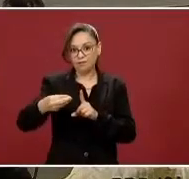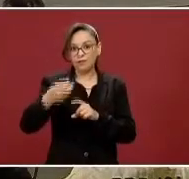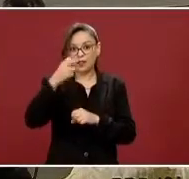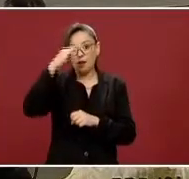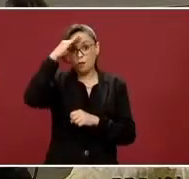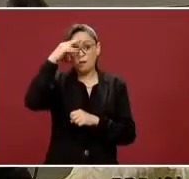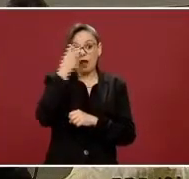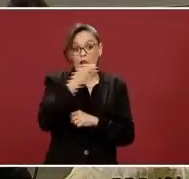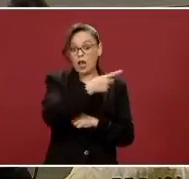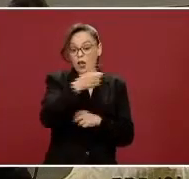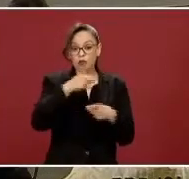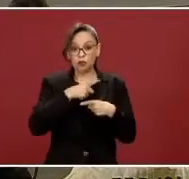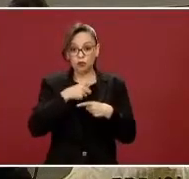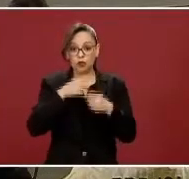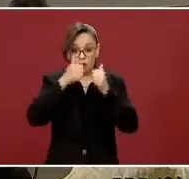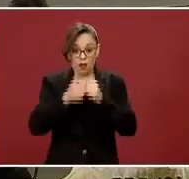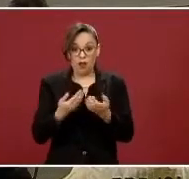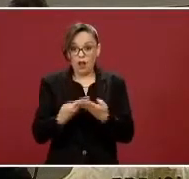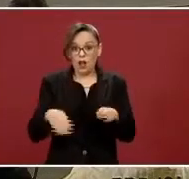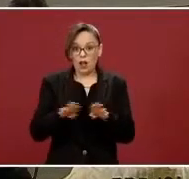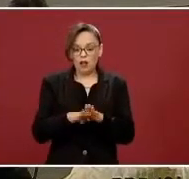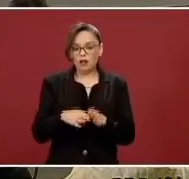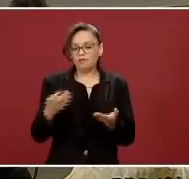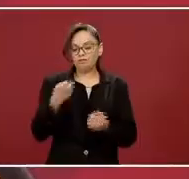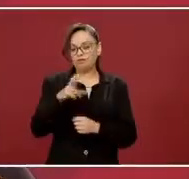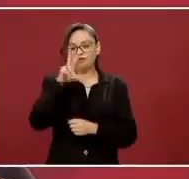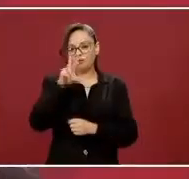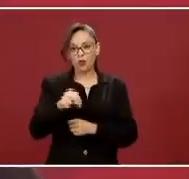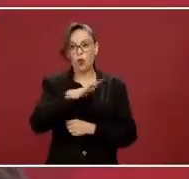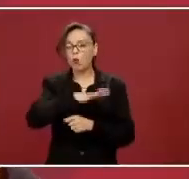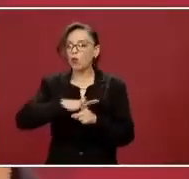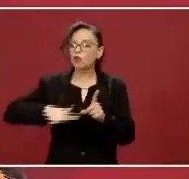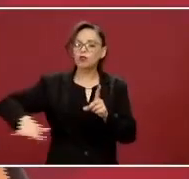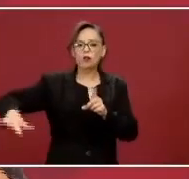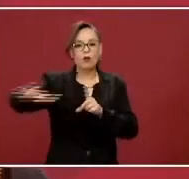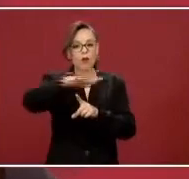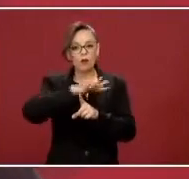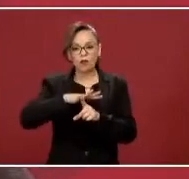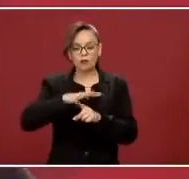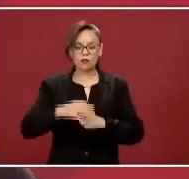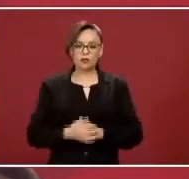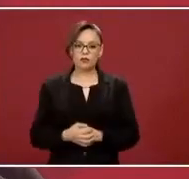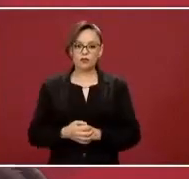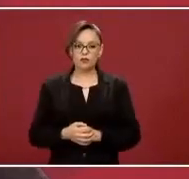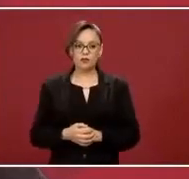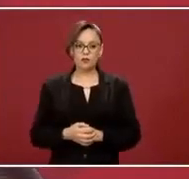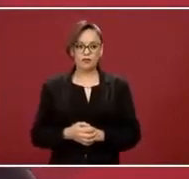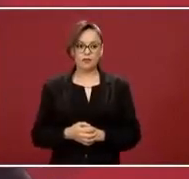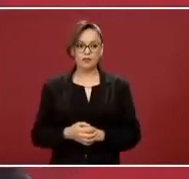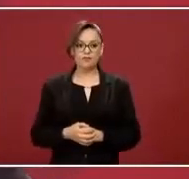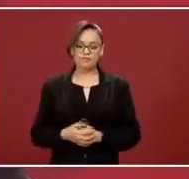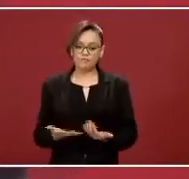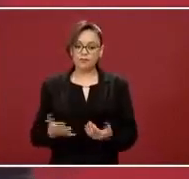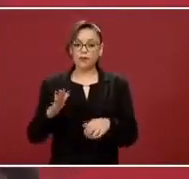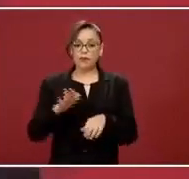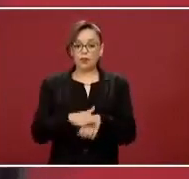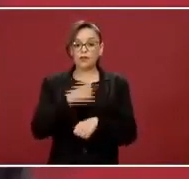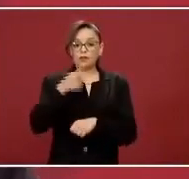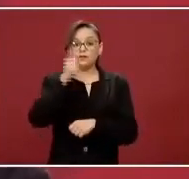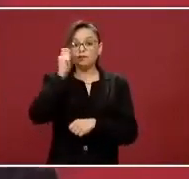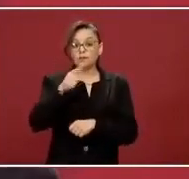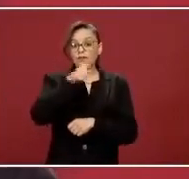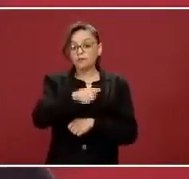excepto para mantener la operación y cumplir las funciones esenciales, las funciones críticas de